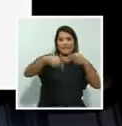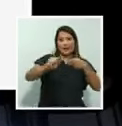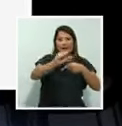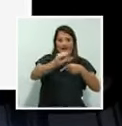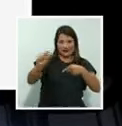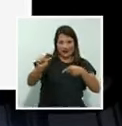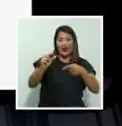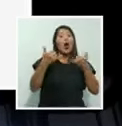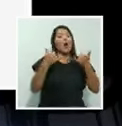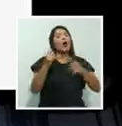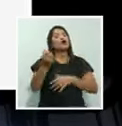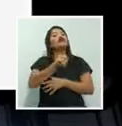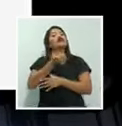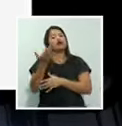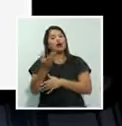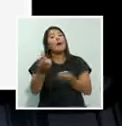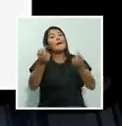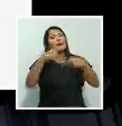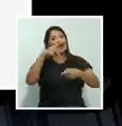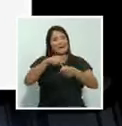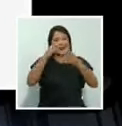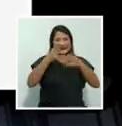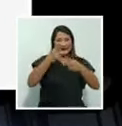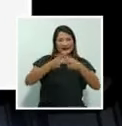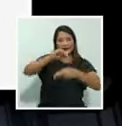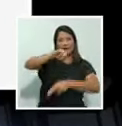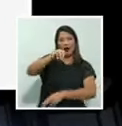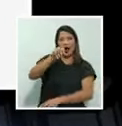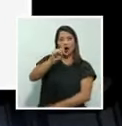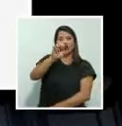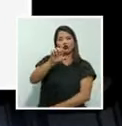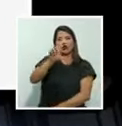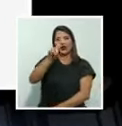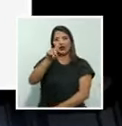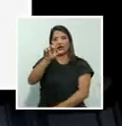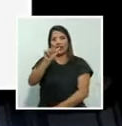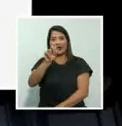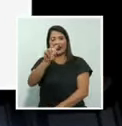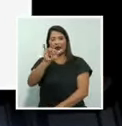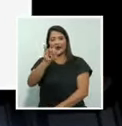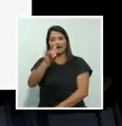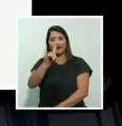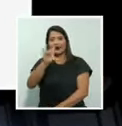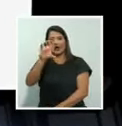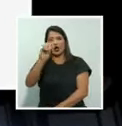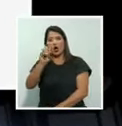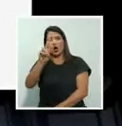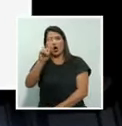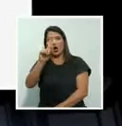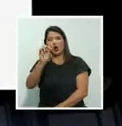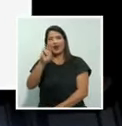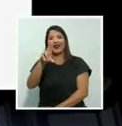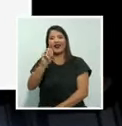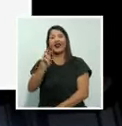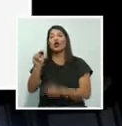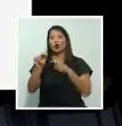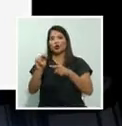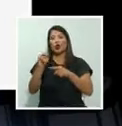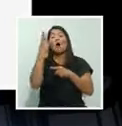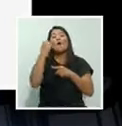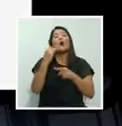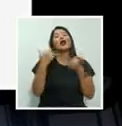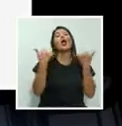semana tendremos un participante acá, José David Cordero Núñez. José David Cordero Núñez, gracias a que activó Lotería